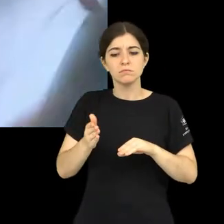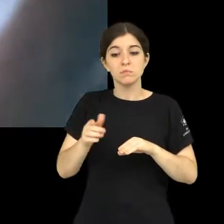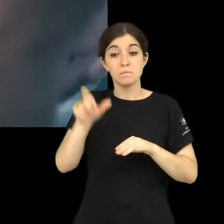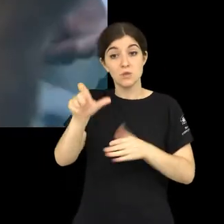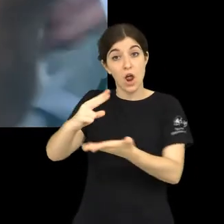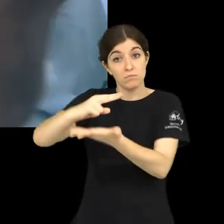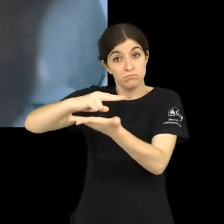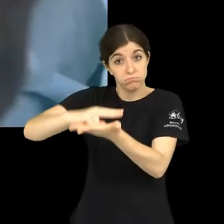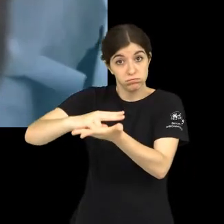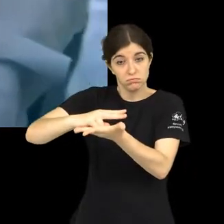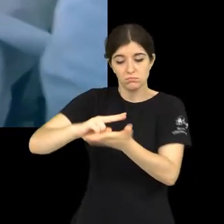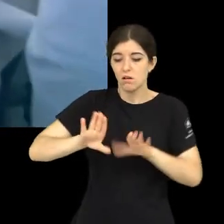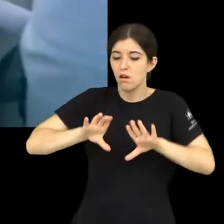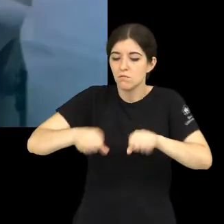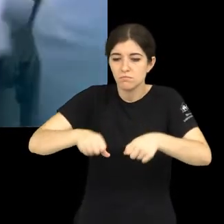cercana posible al paciente.